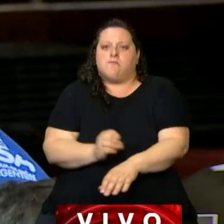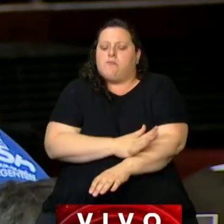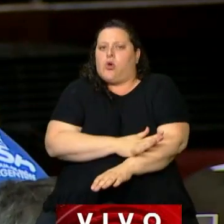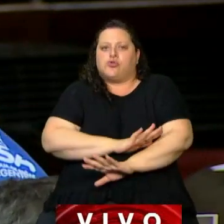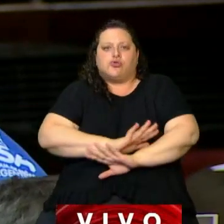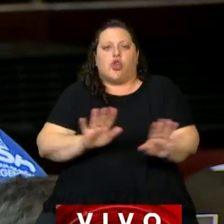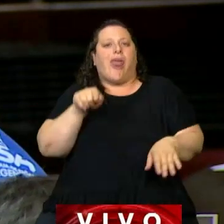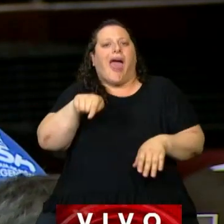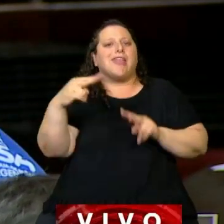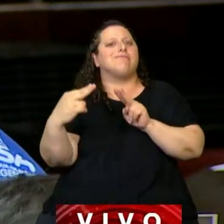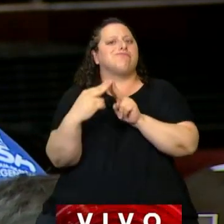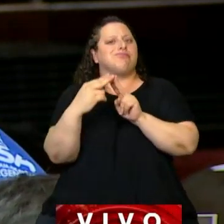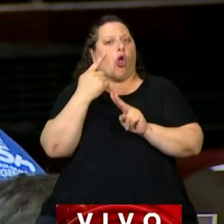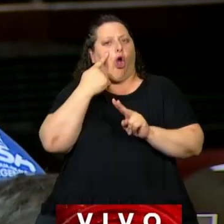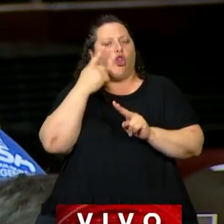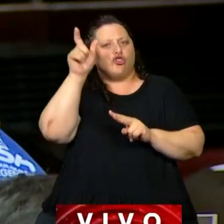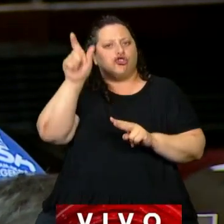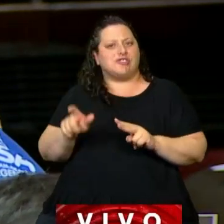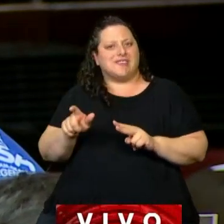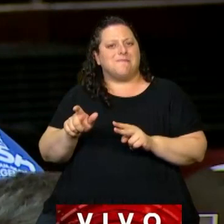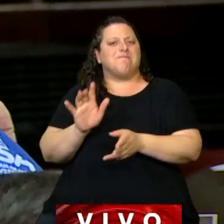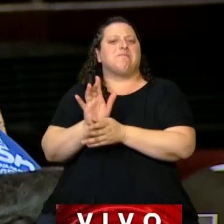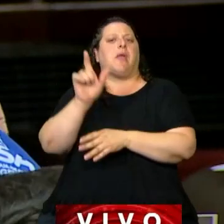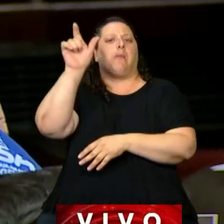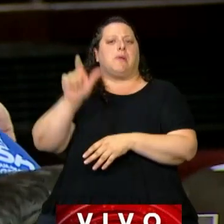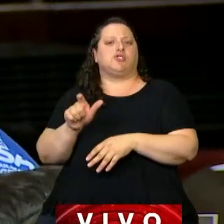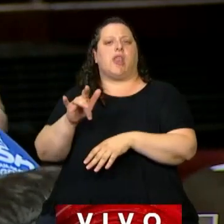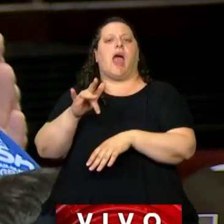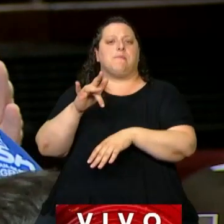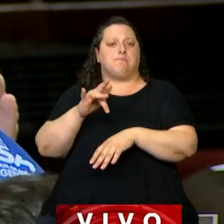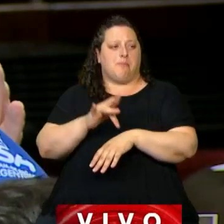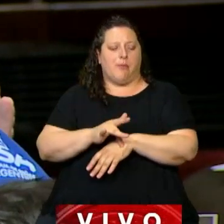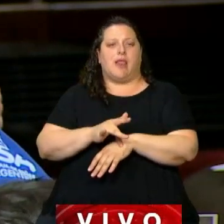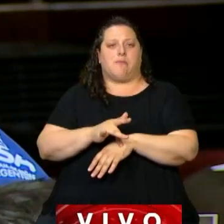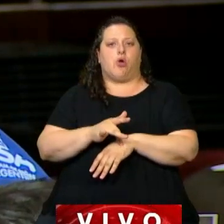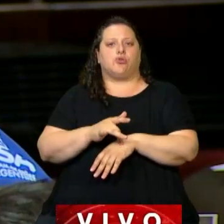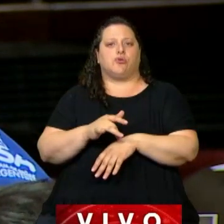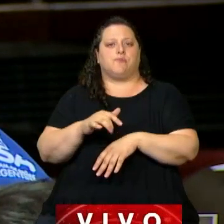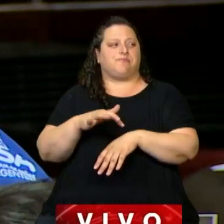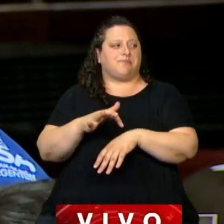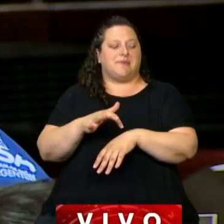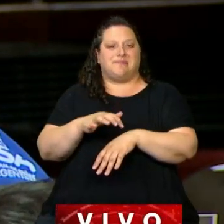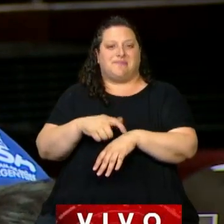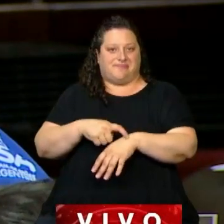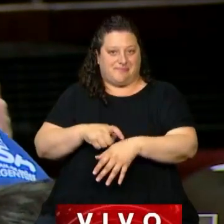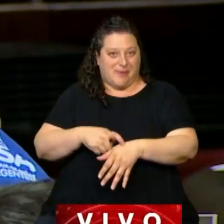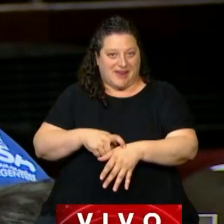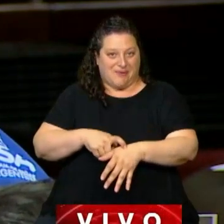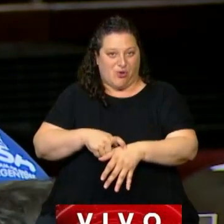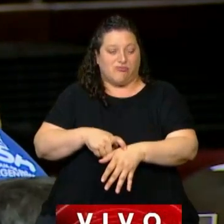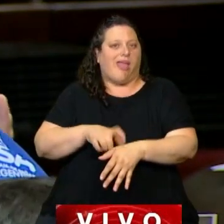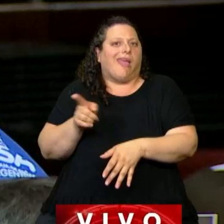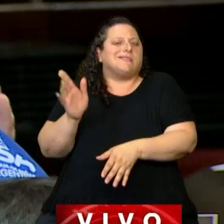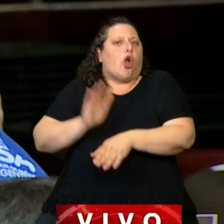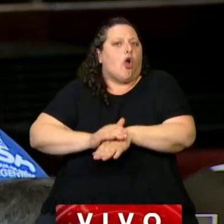Ahí conocí a la protagonista, a Mabel Remón, licenciada Mabel Remón, que está muy